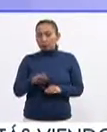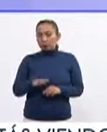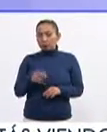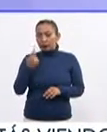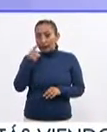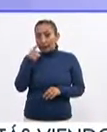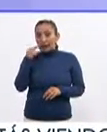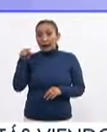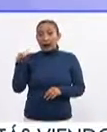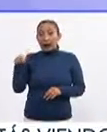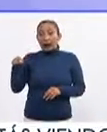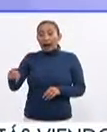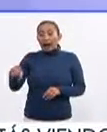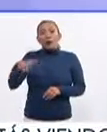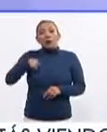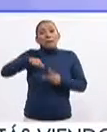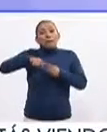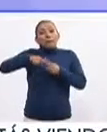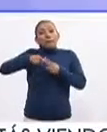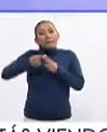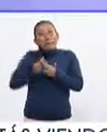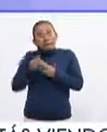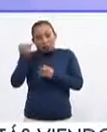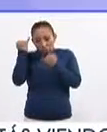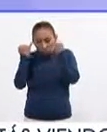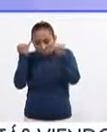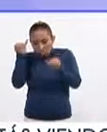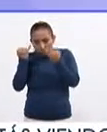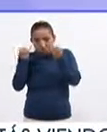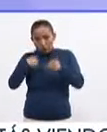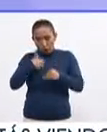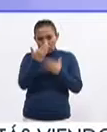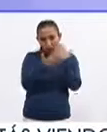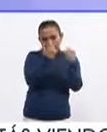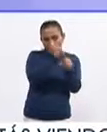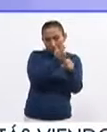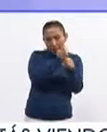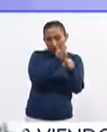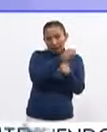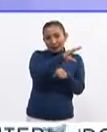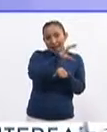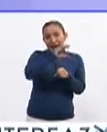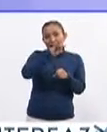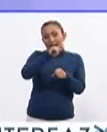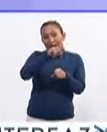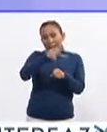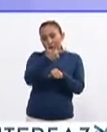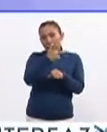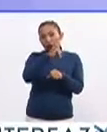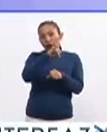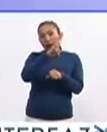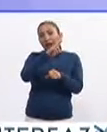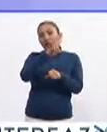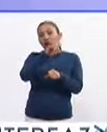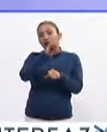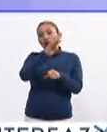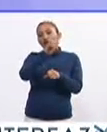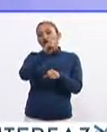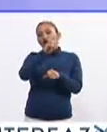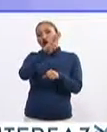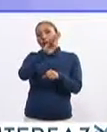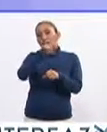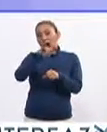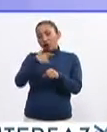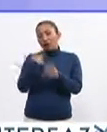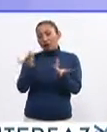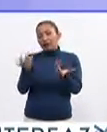fundamentalmente es donde yo inicié, porque estudié primero en el CECI 13, en Ricardo Flores Magón, donde en la